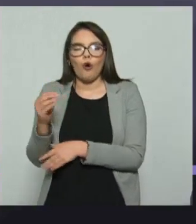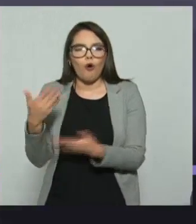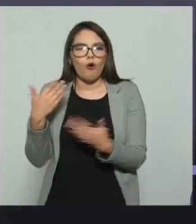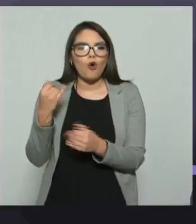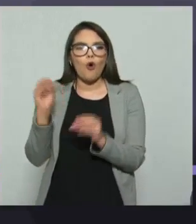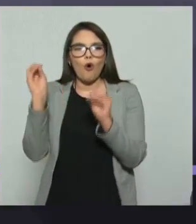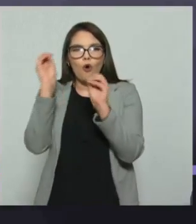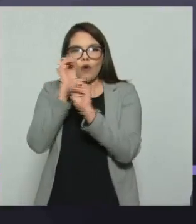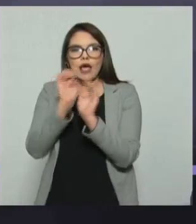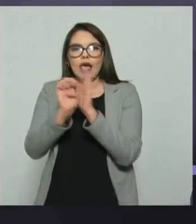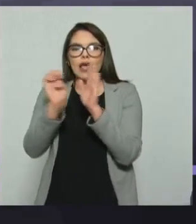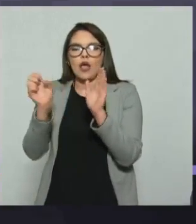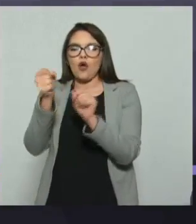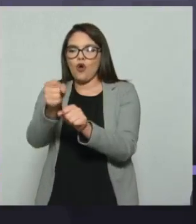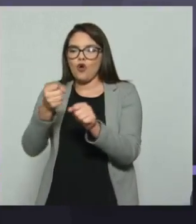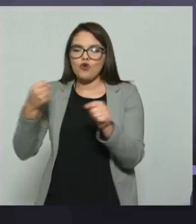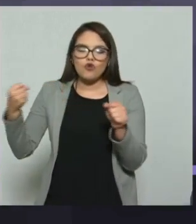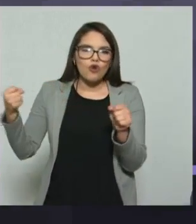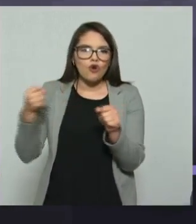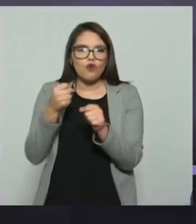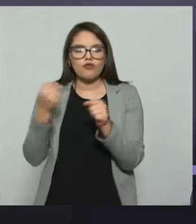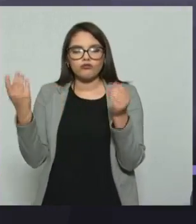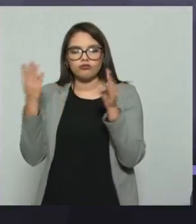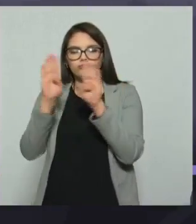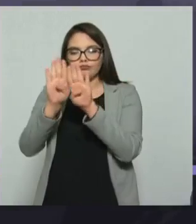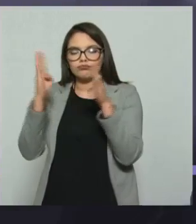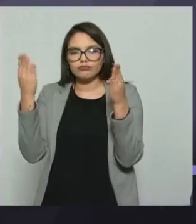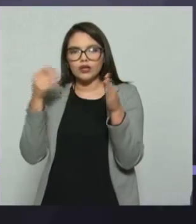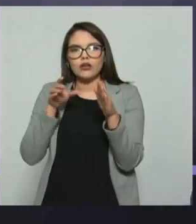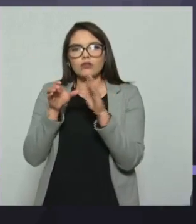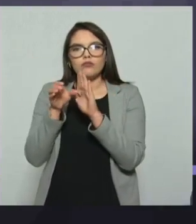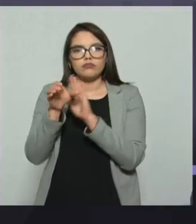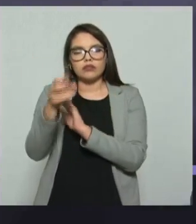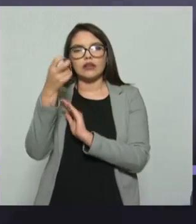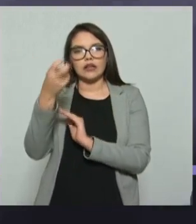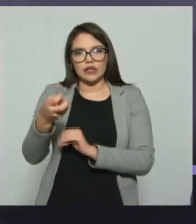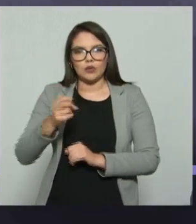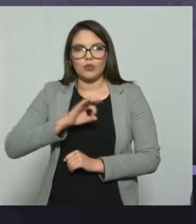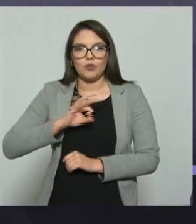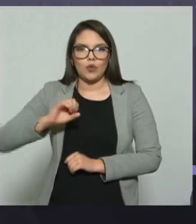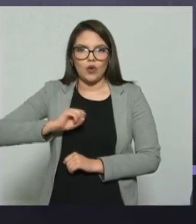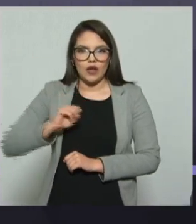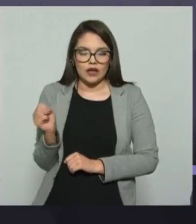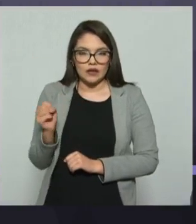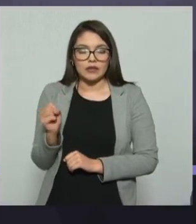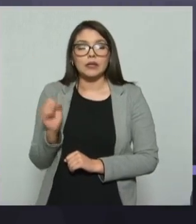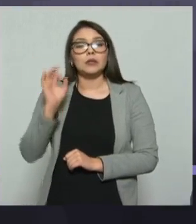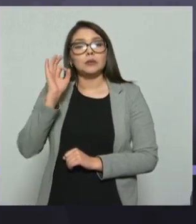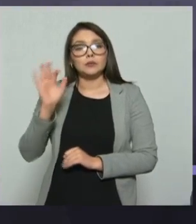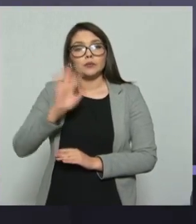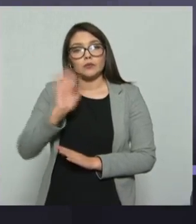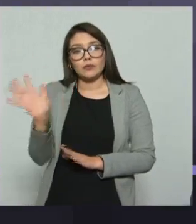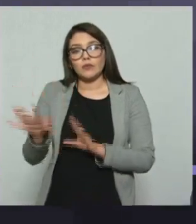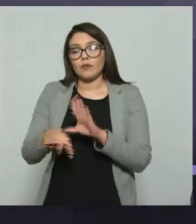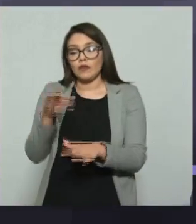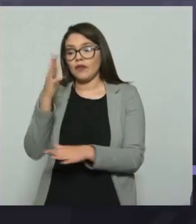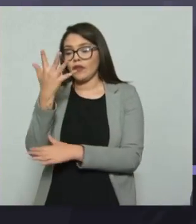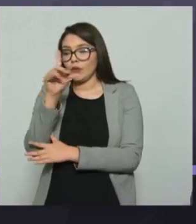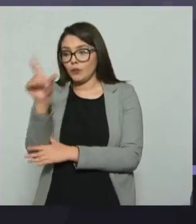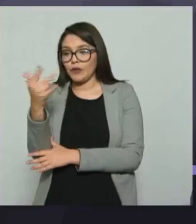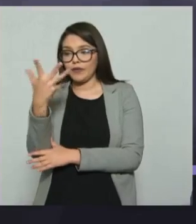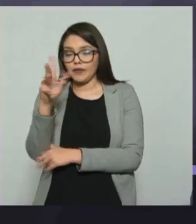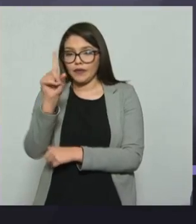en un closet, en una alacena, que esté fresca. Cuando ya lo hayamos terminado